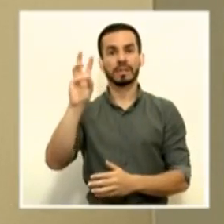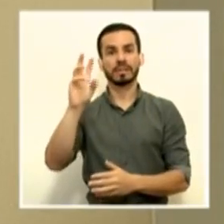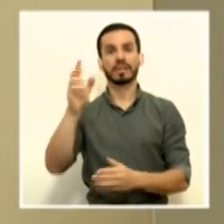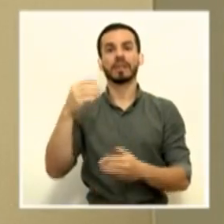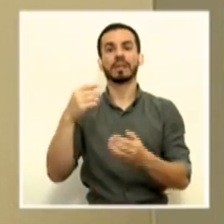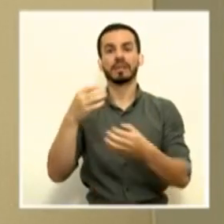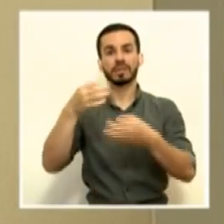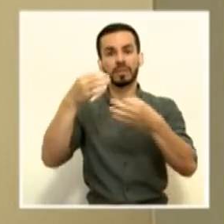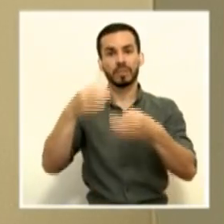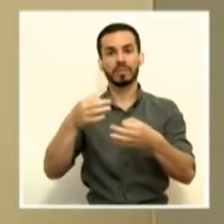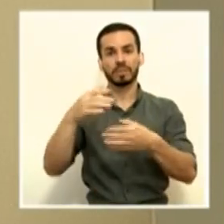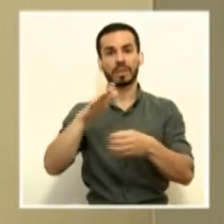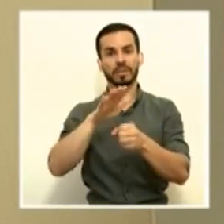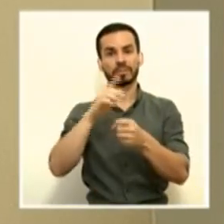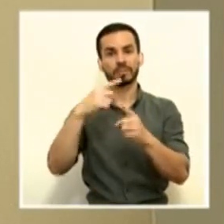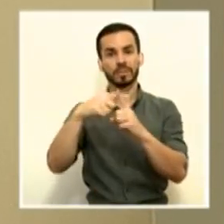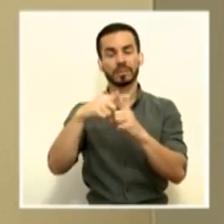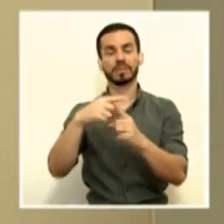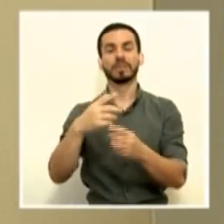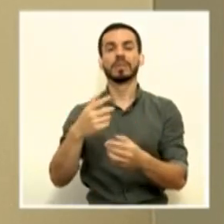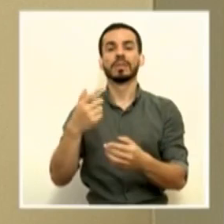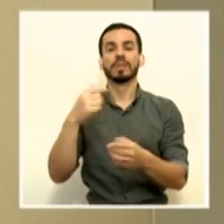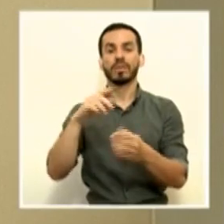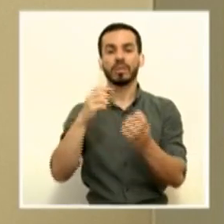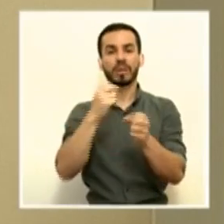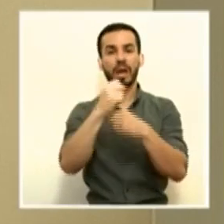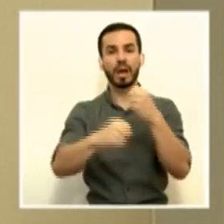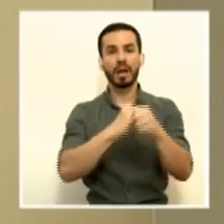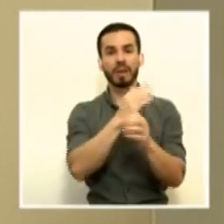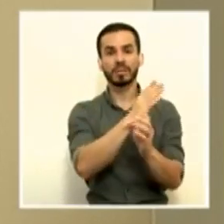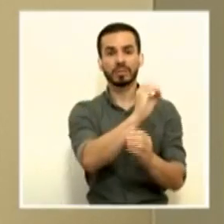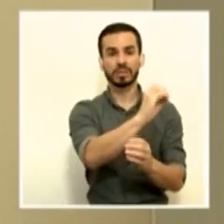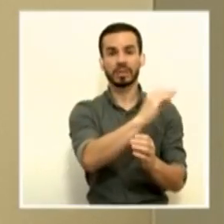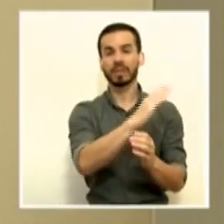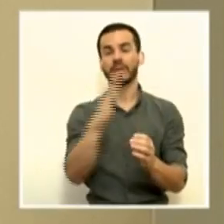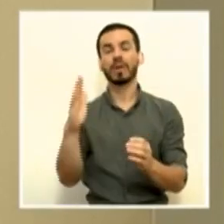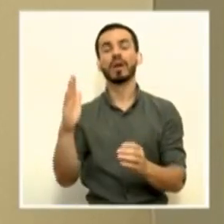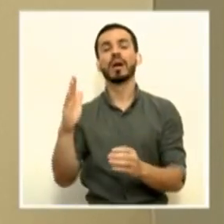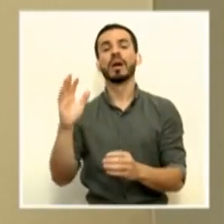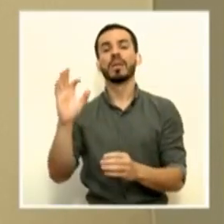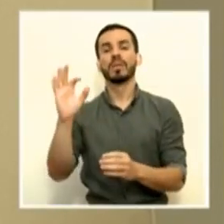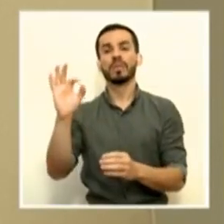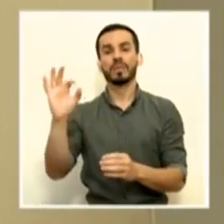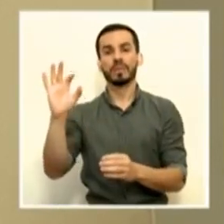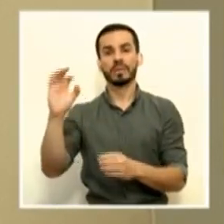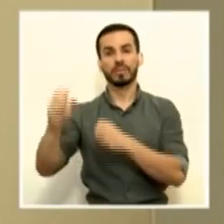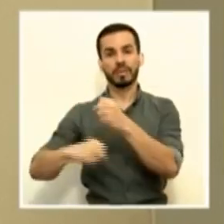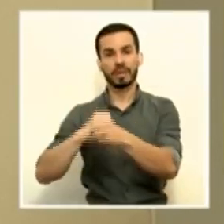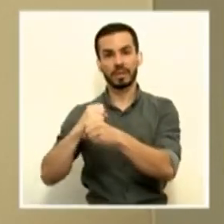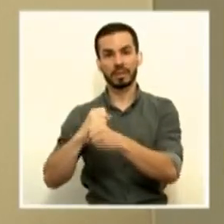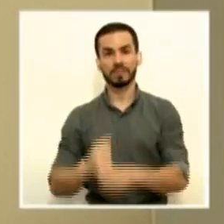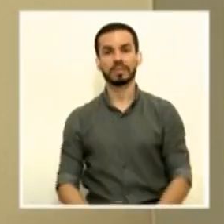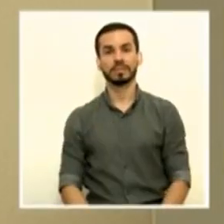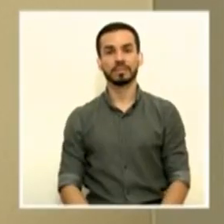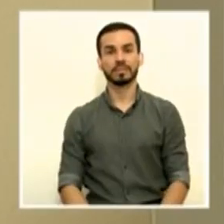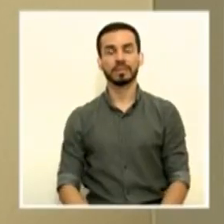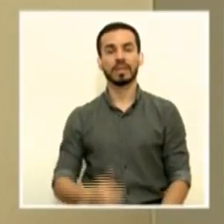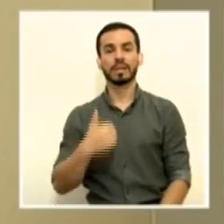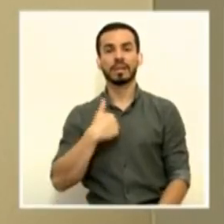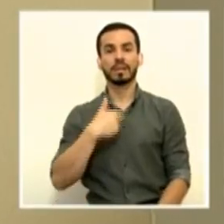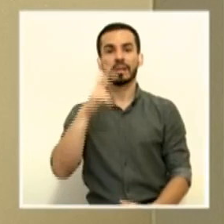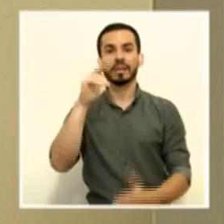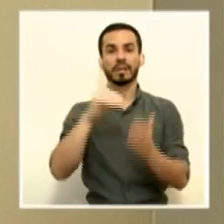8.986 casos confirmados, con un rango de edad que va desde los 0 hasta los 99 años.